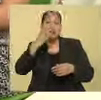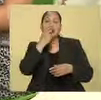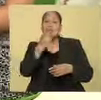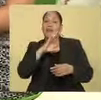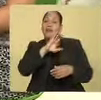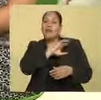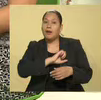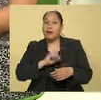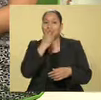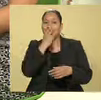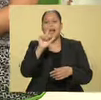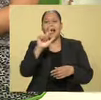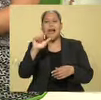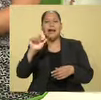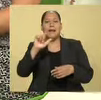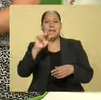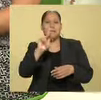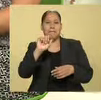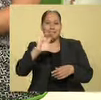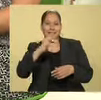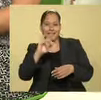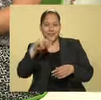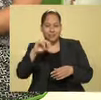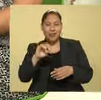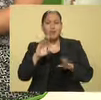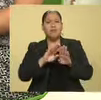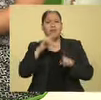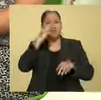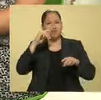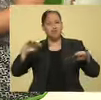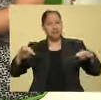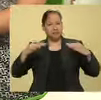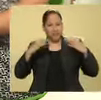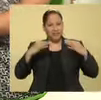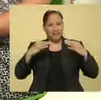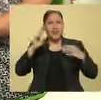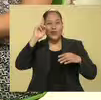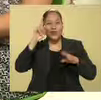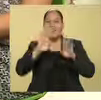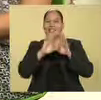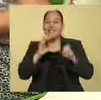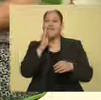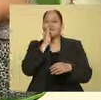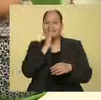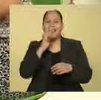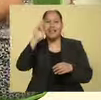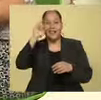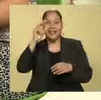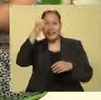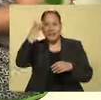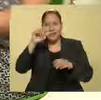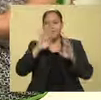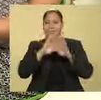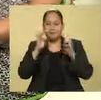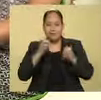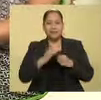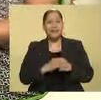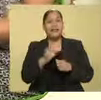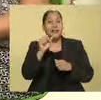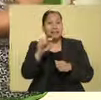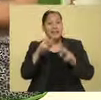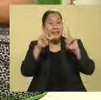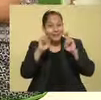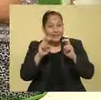Al Pacino. Mi querido amigo, la vanidad. Frank, ¿cómo estás, Frank? Muy bien. ¿Qué tal? Adria, ¿qué tal? Uno de esos temas que